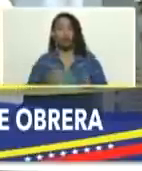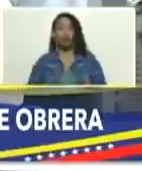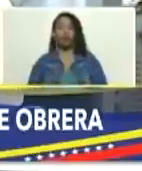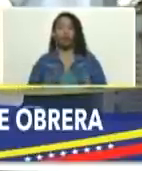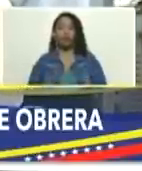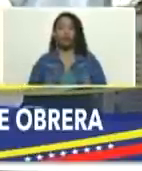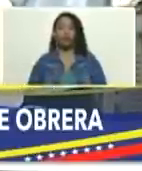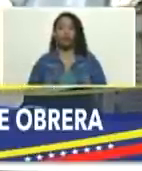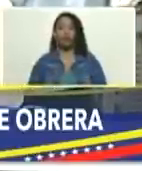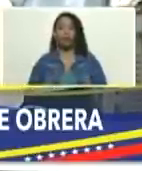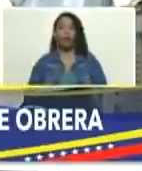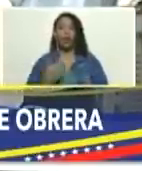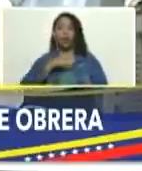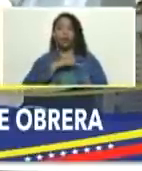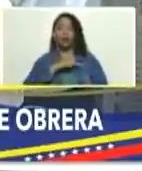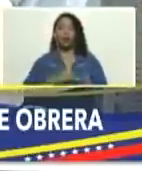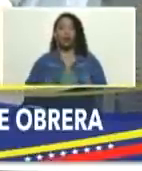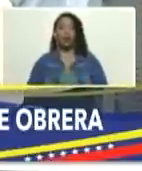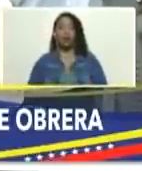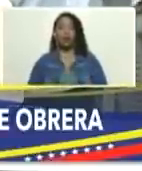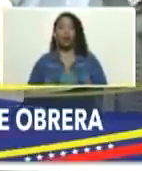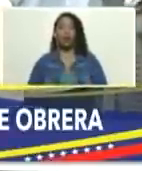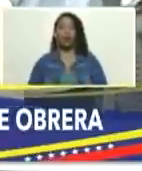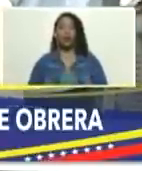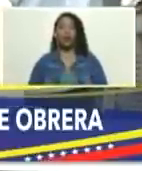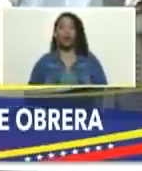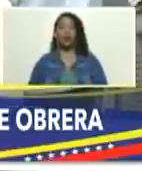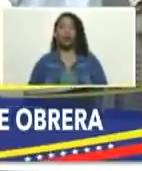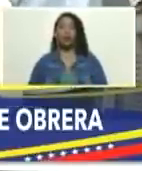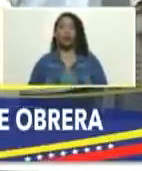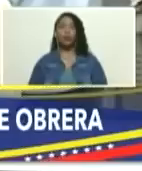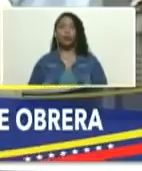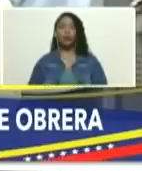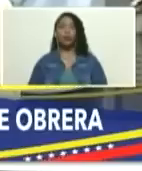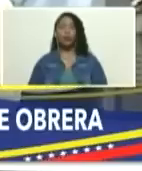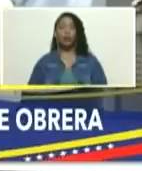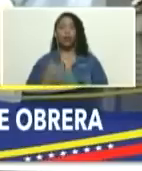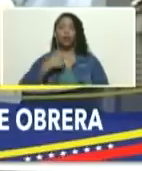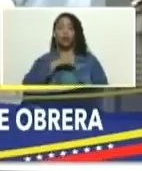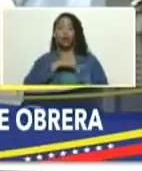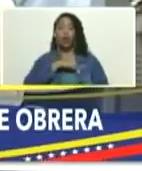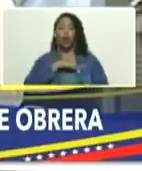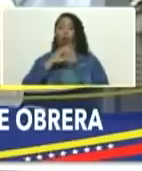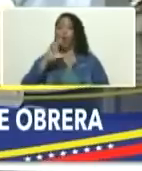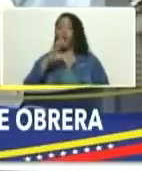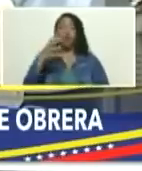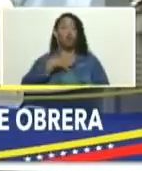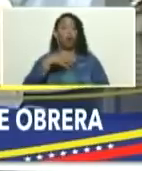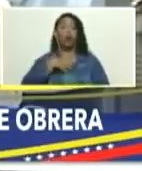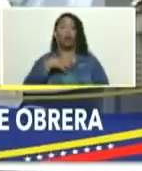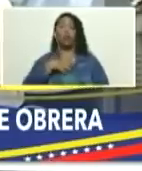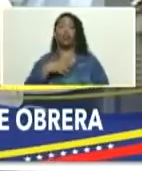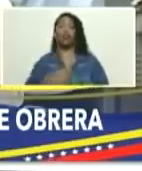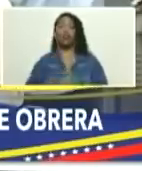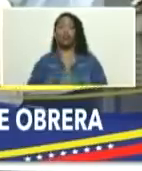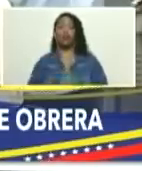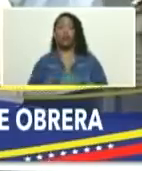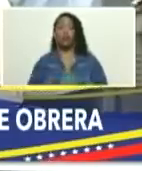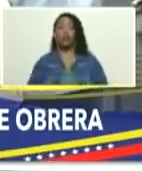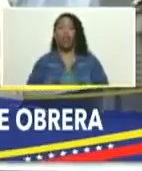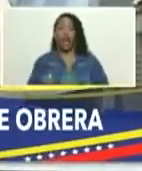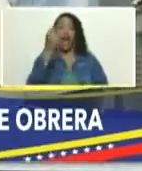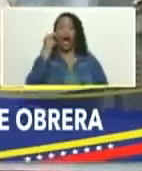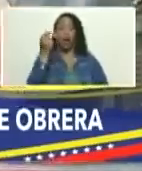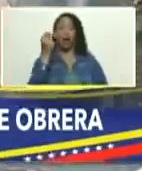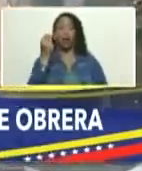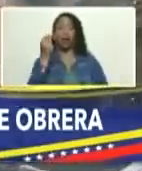Nos han subestimado. Y no saben que con nosotros no han podido ni podrán jamás. Hagan